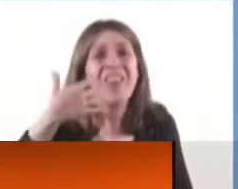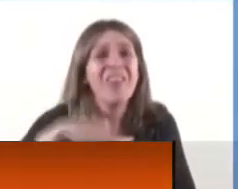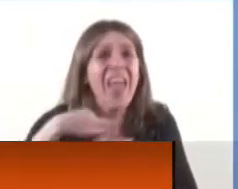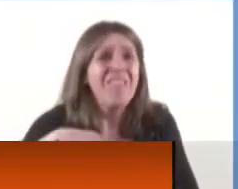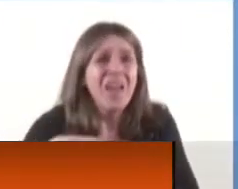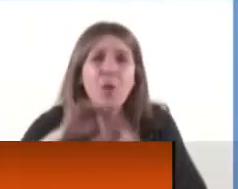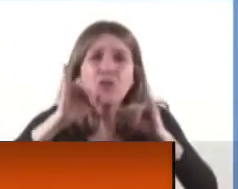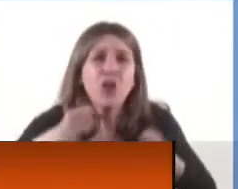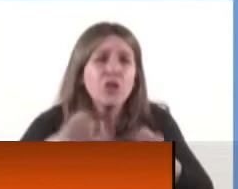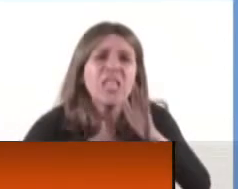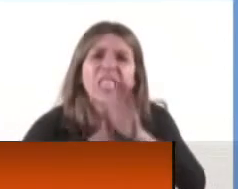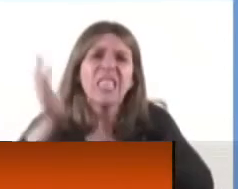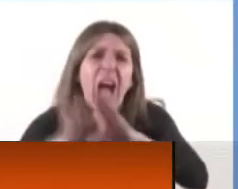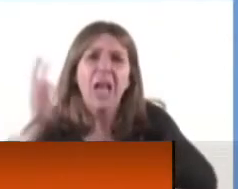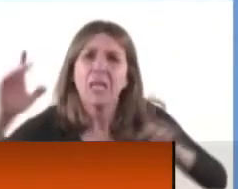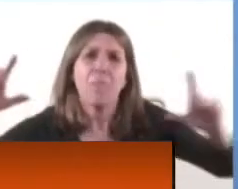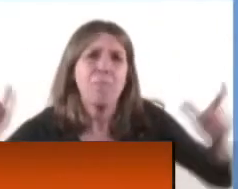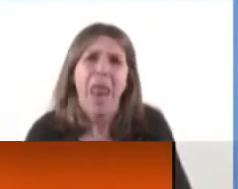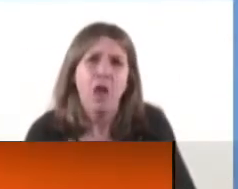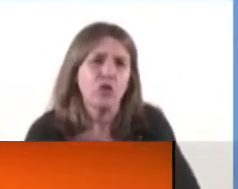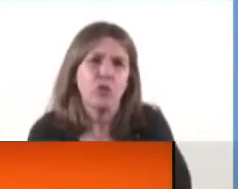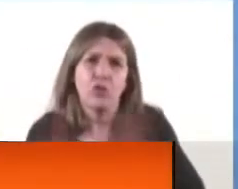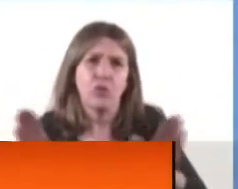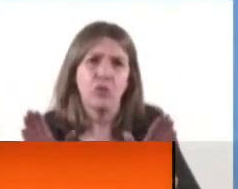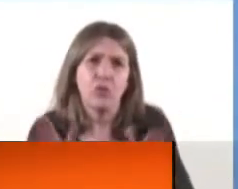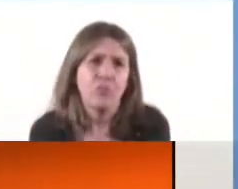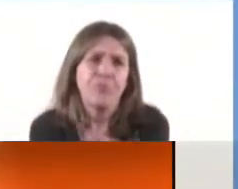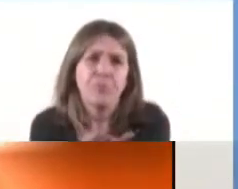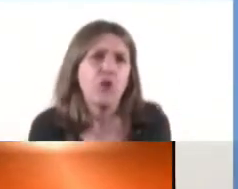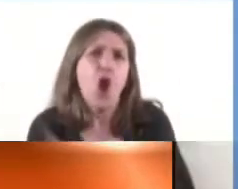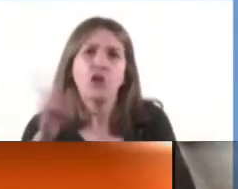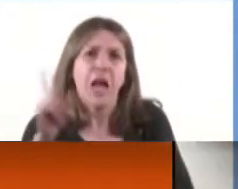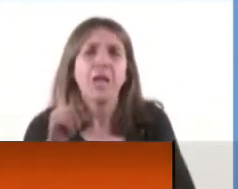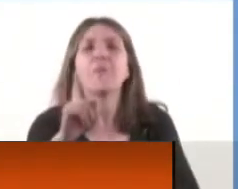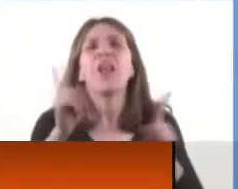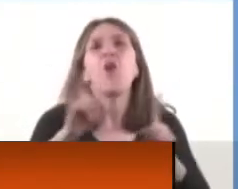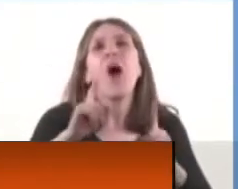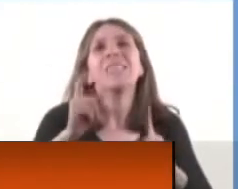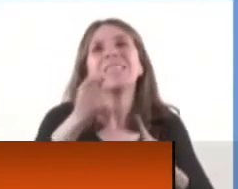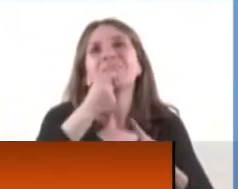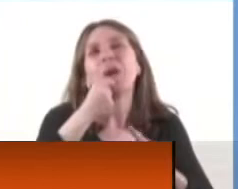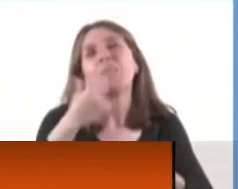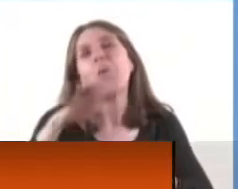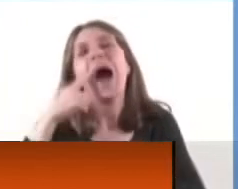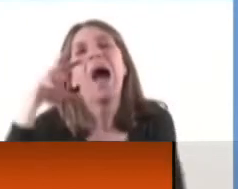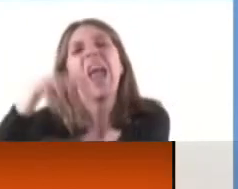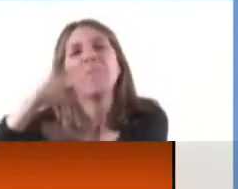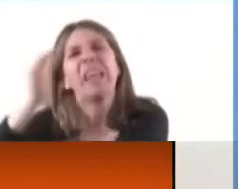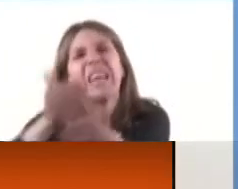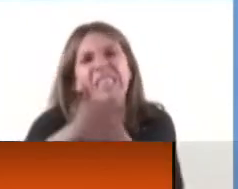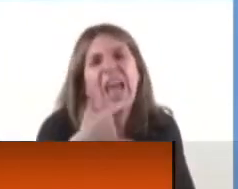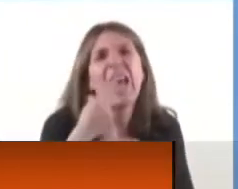la circulación. Eso no quiere decir que vamos a parar el aparato productivo, la